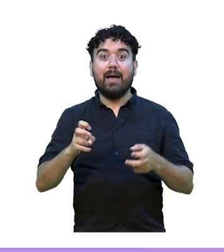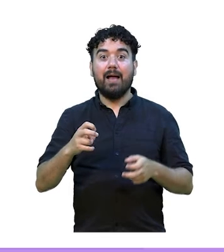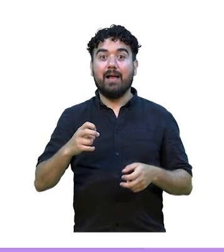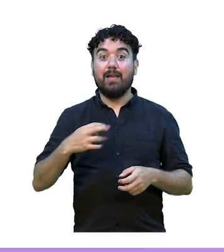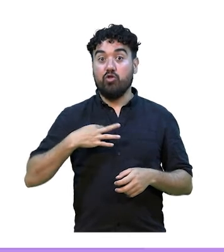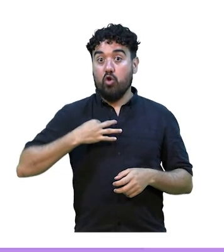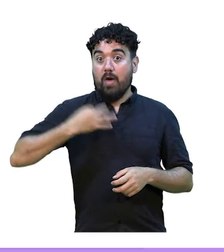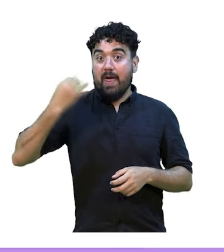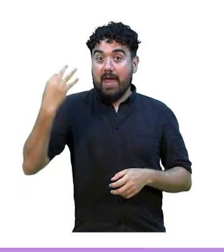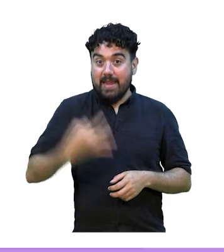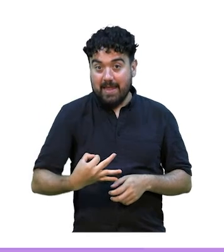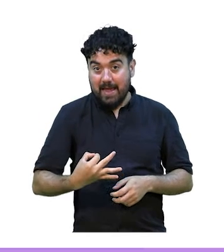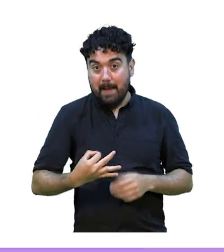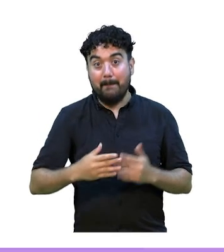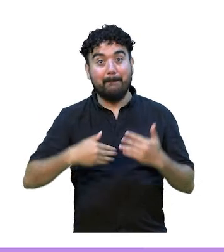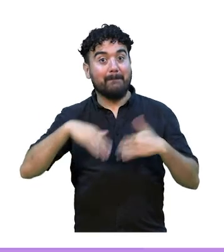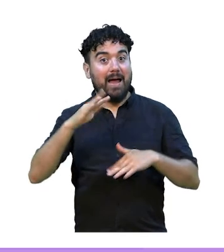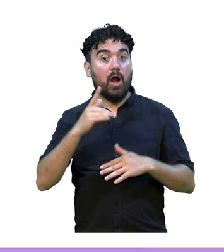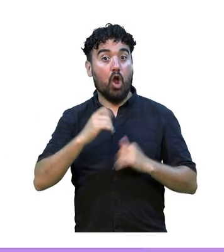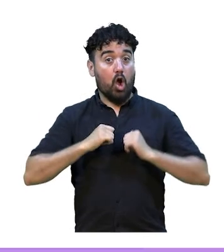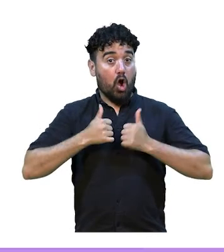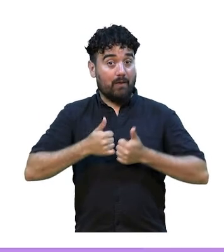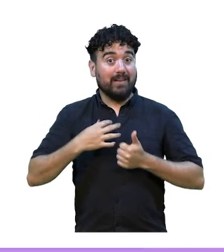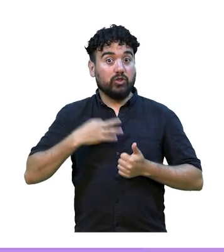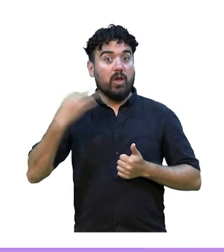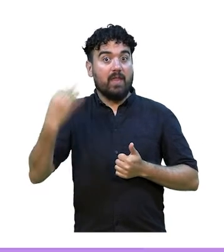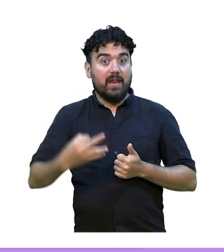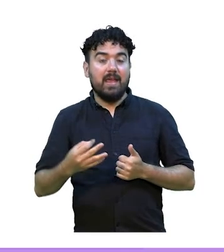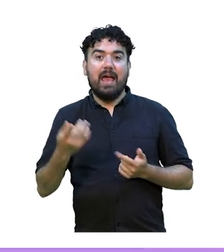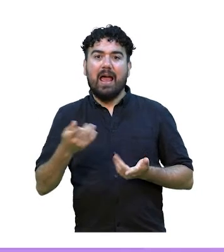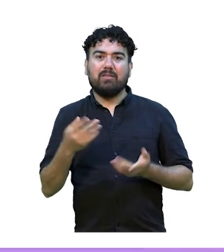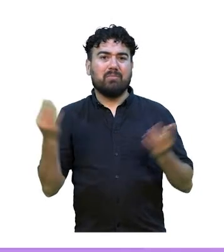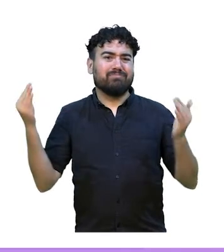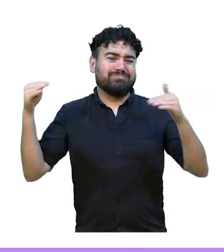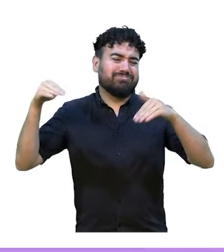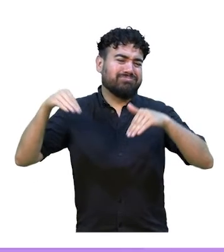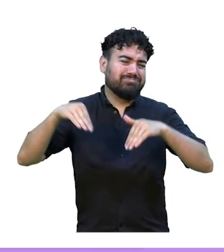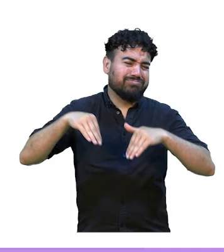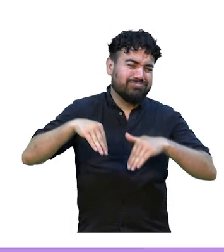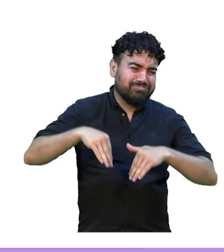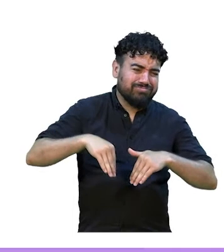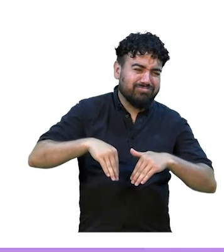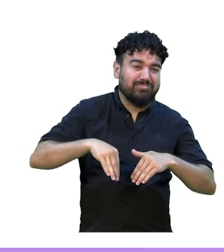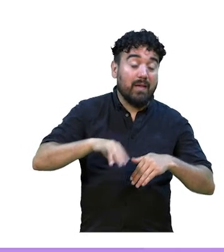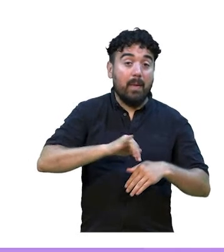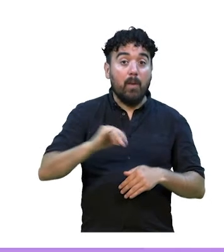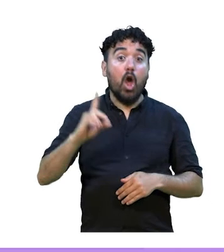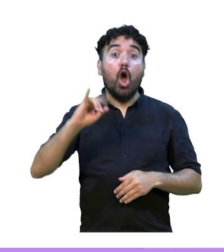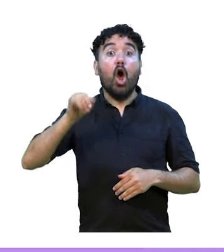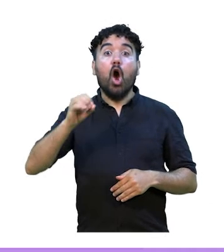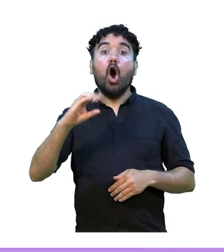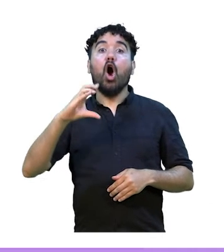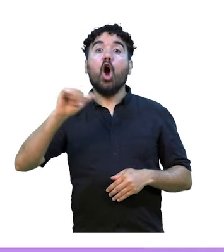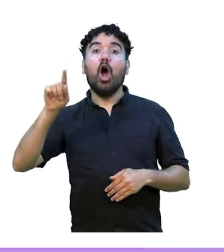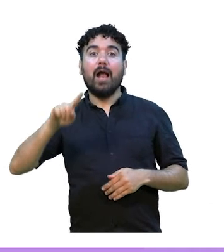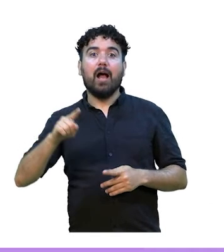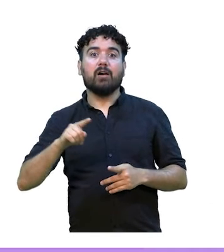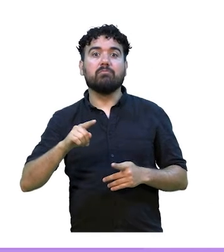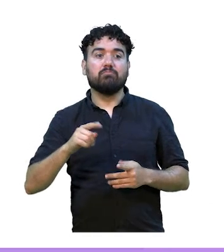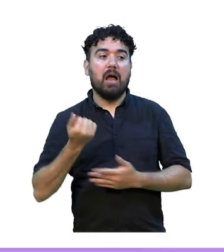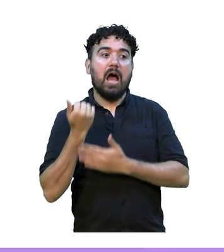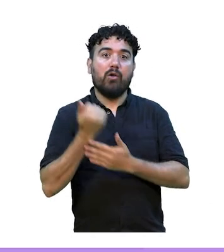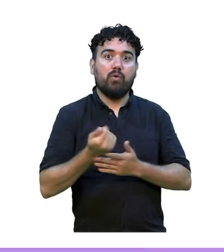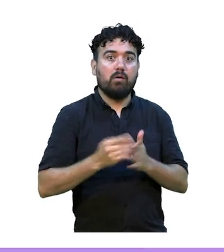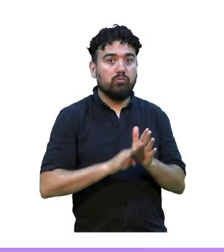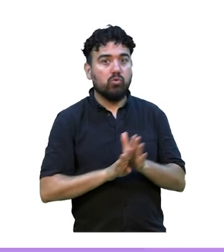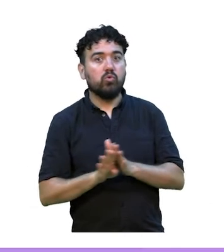de la ciudadanía, particularmente la ciudadanía de los jóvenes, estaba, digamos, muy deprimida, ¿no? Es el